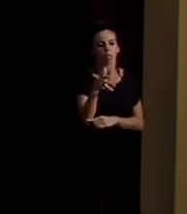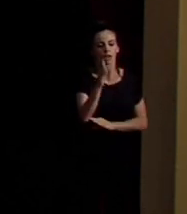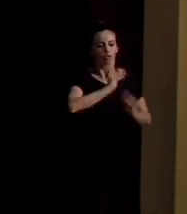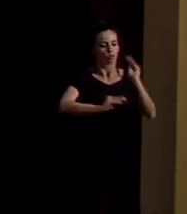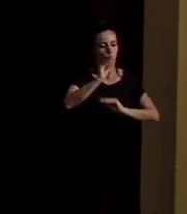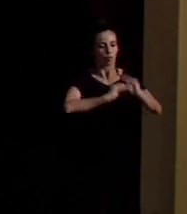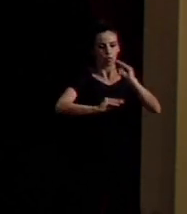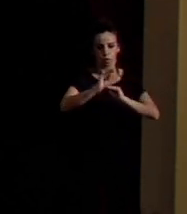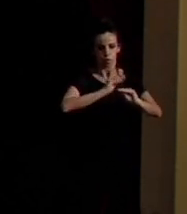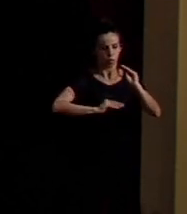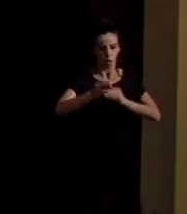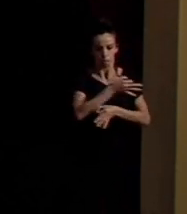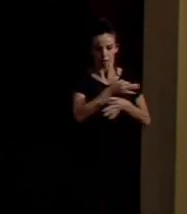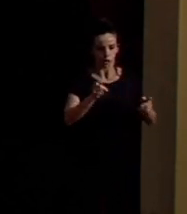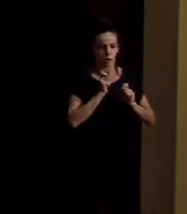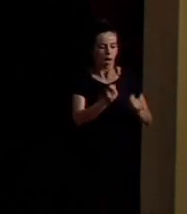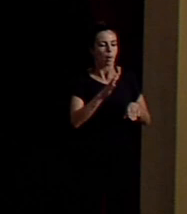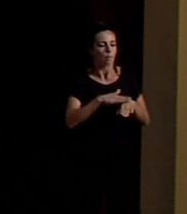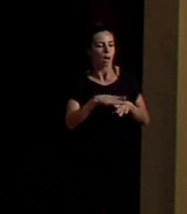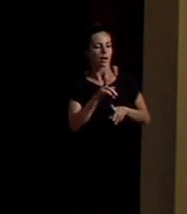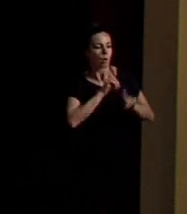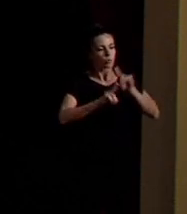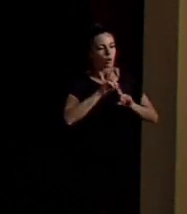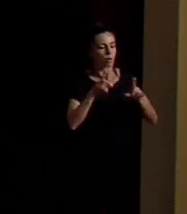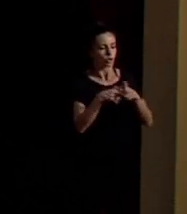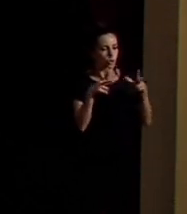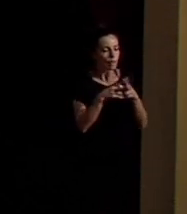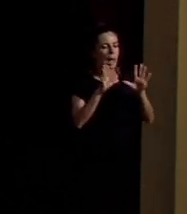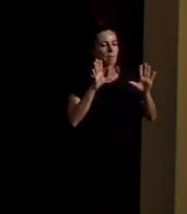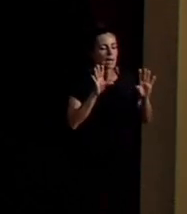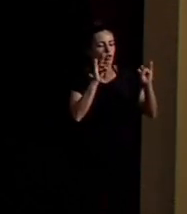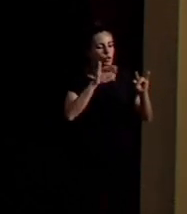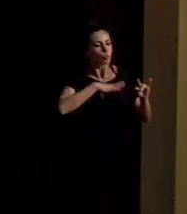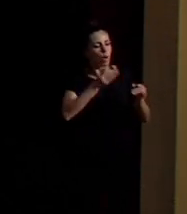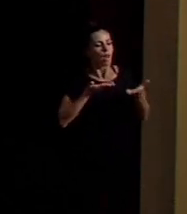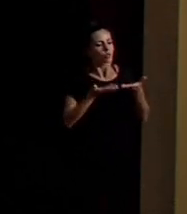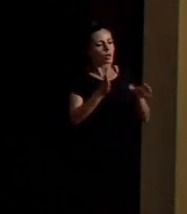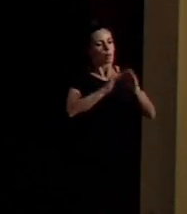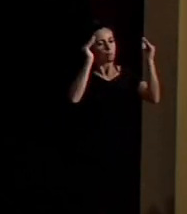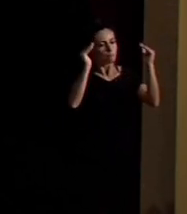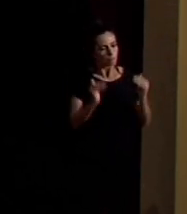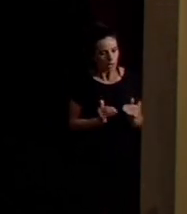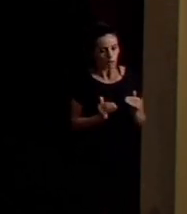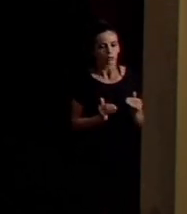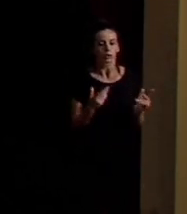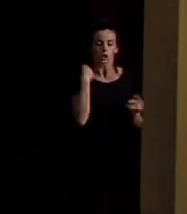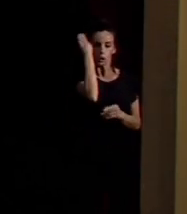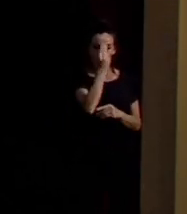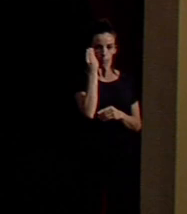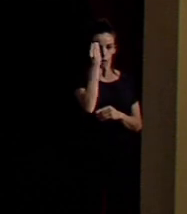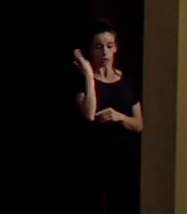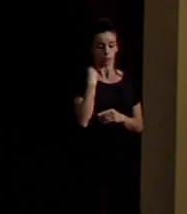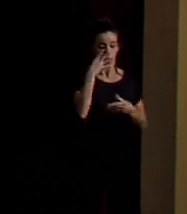manera completa un problema social, pero sí que puede ayudar, ¿no? A reducirlo, ¿no? O a minimizarlo. Entonces, creo que dentro